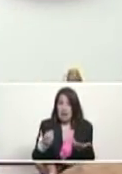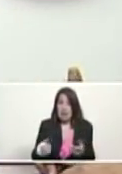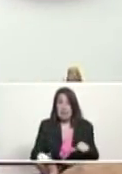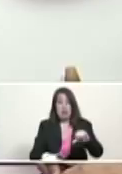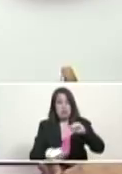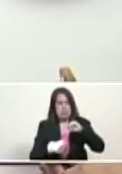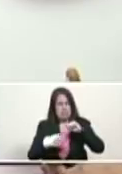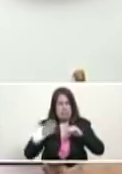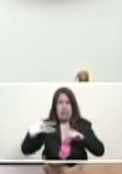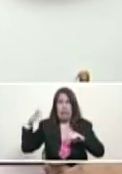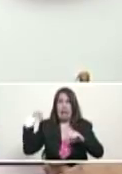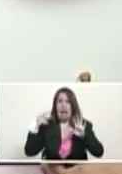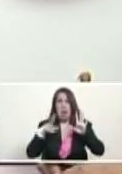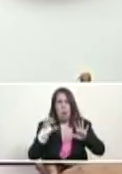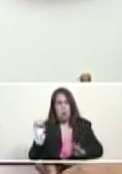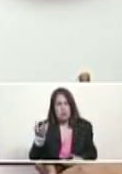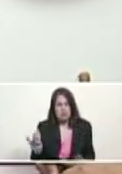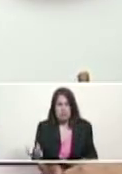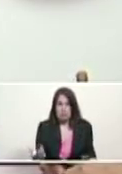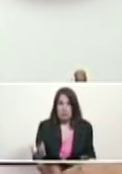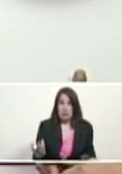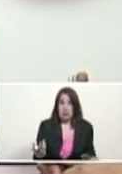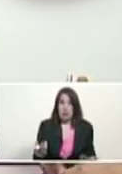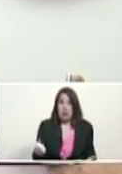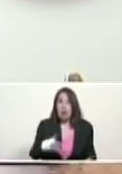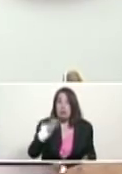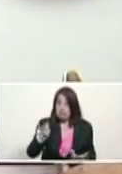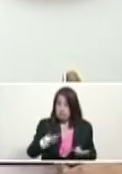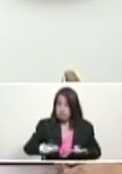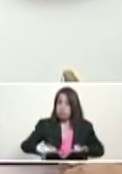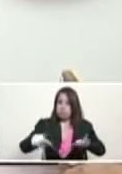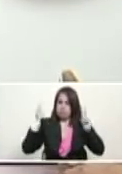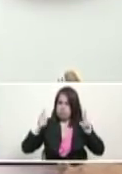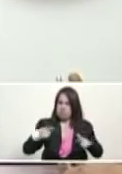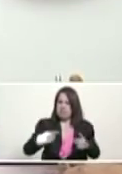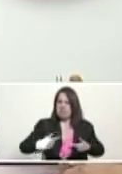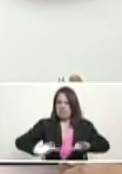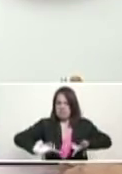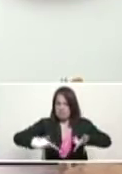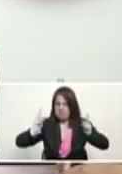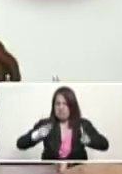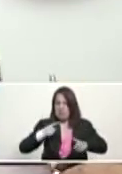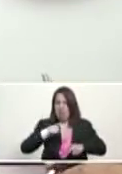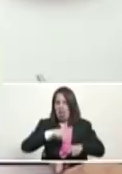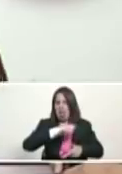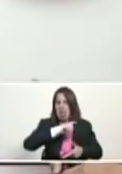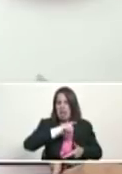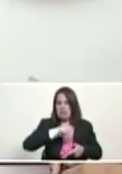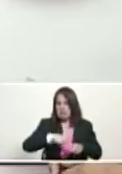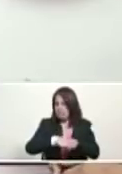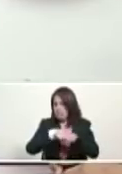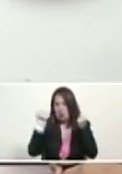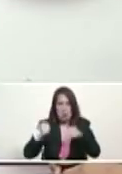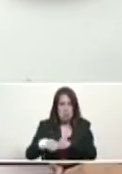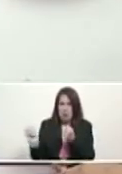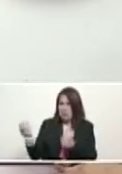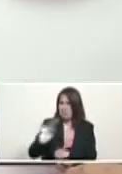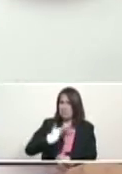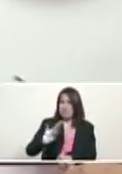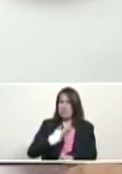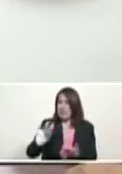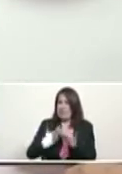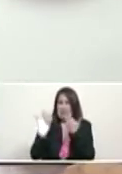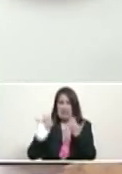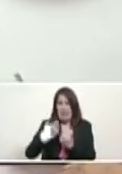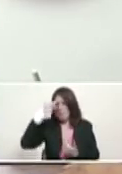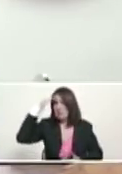años 80, y son capaces de cualquier crimen para justificar una guerra, una invasión. Por